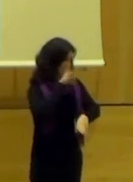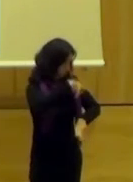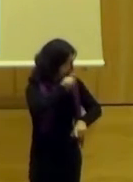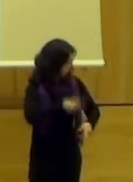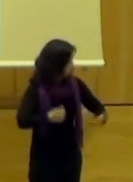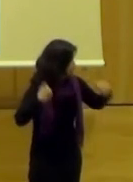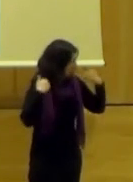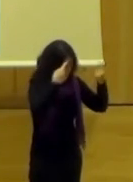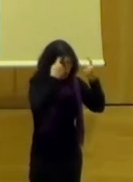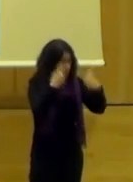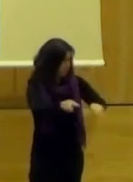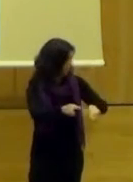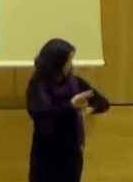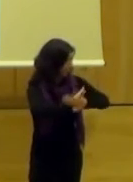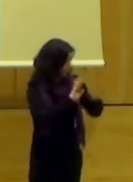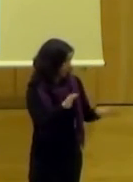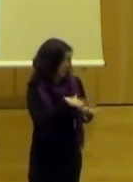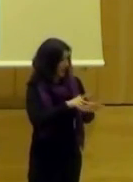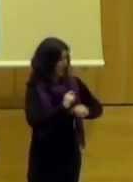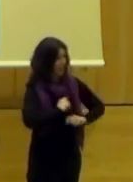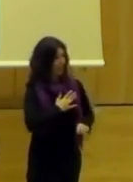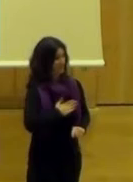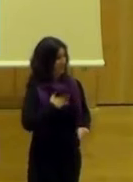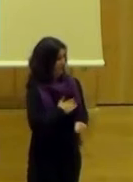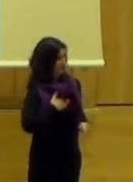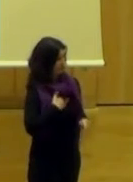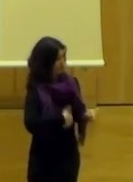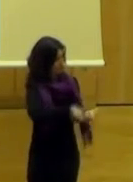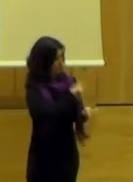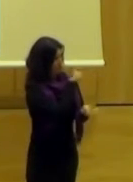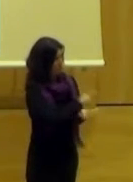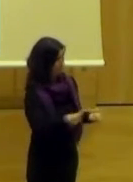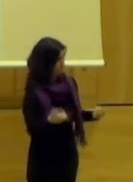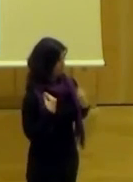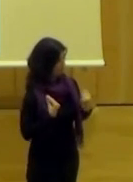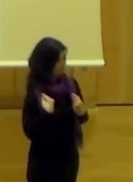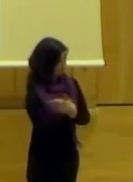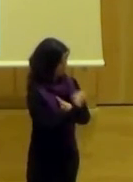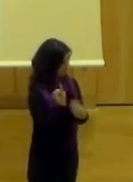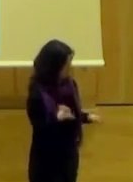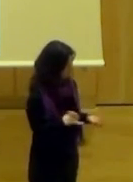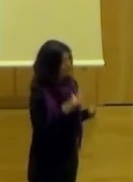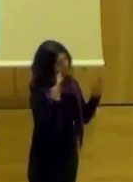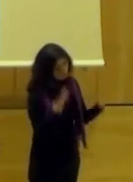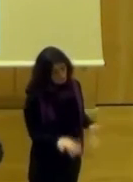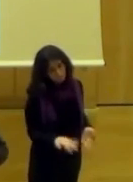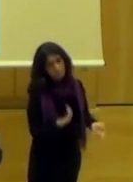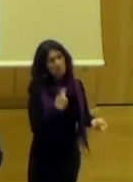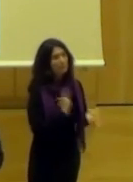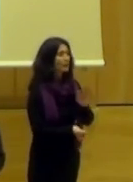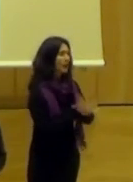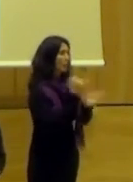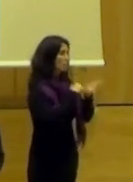los responsables últimos del bienestar de todas las personas que convivimos, ¿no? Entonces, bueno, pues tuvimos también